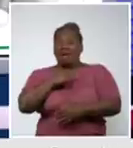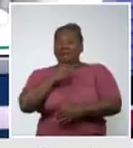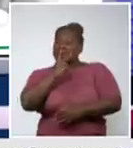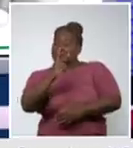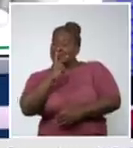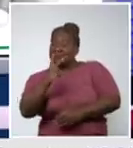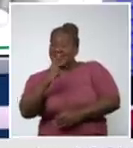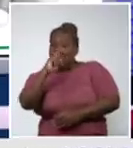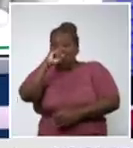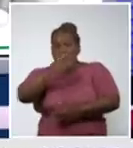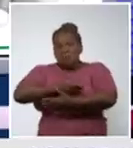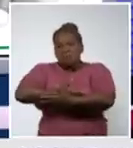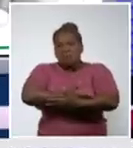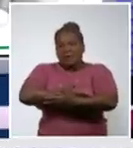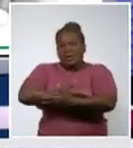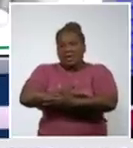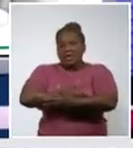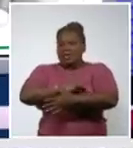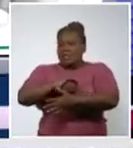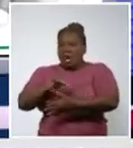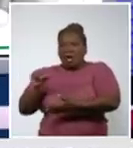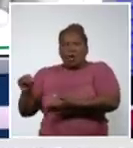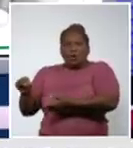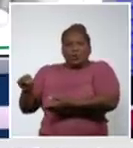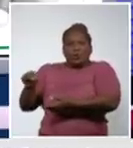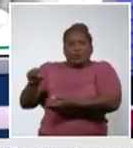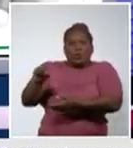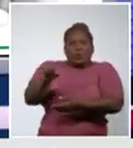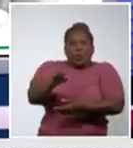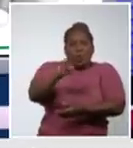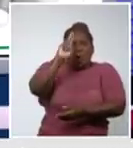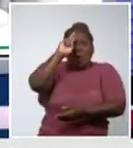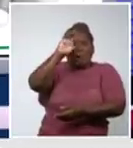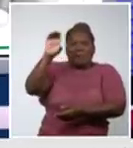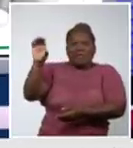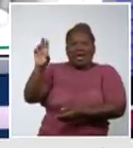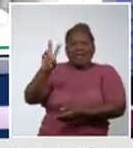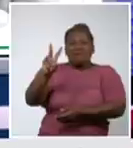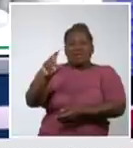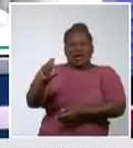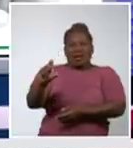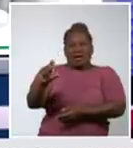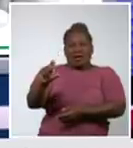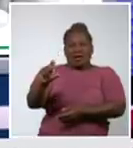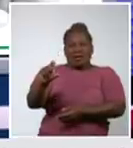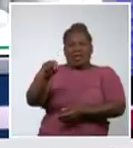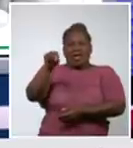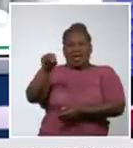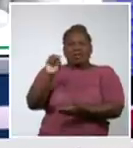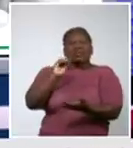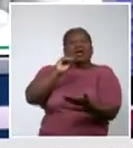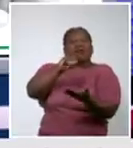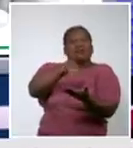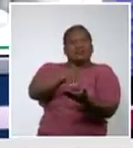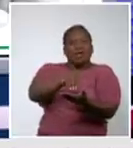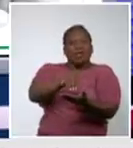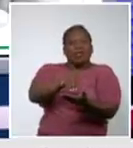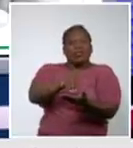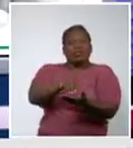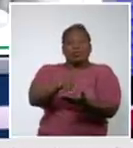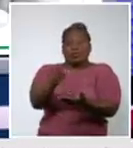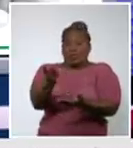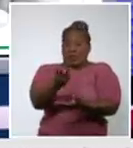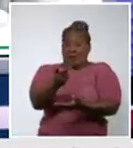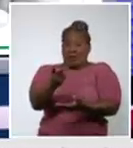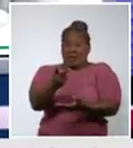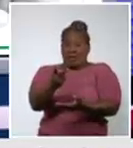traslado desde el Hospital Mariana Grajales en Villa Clara hasta el lugar donde reciben ambas pacientes